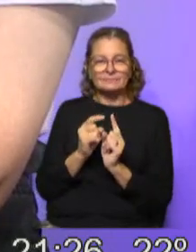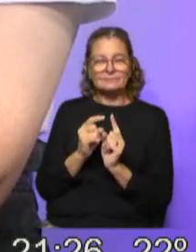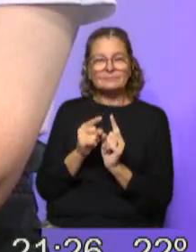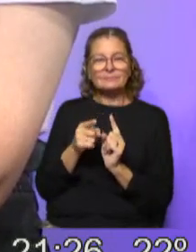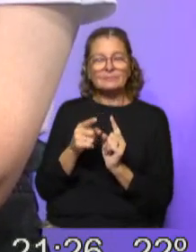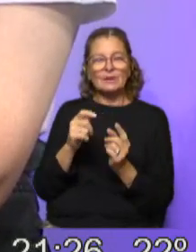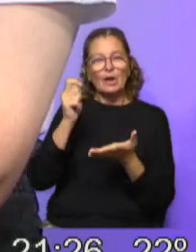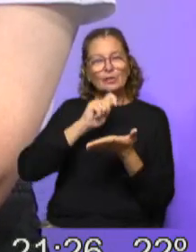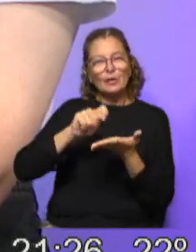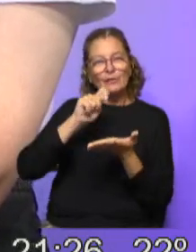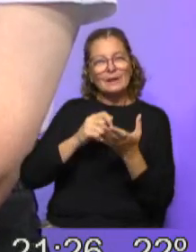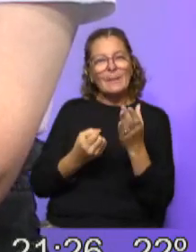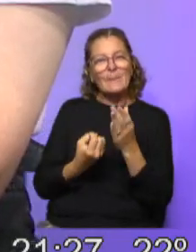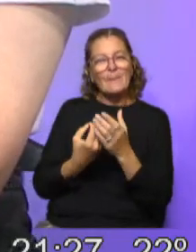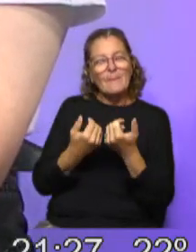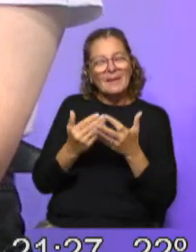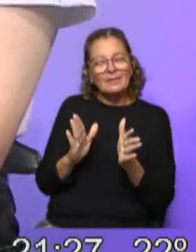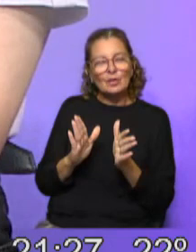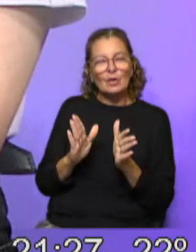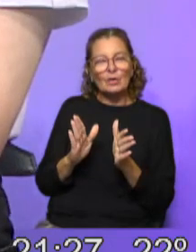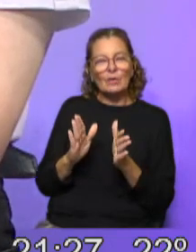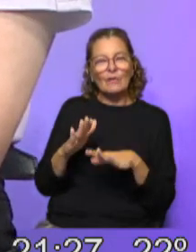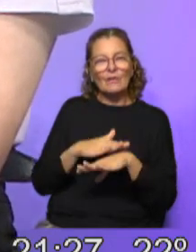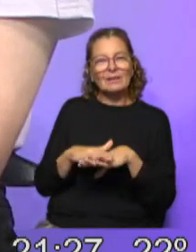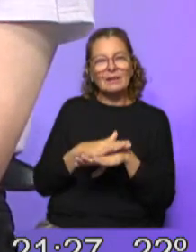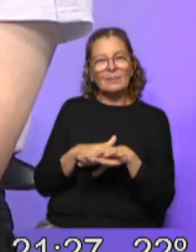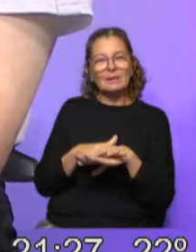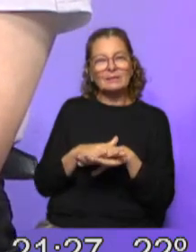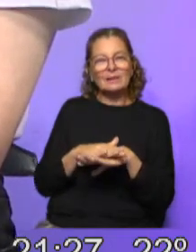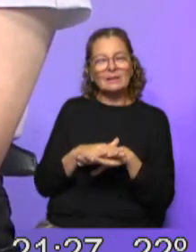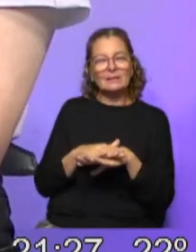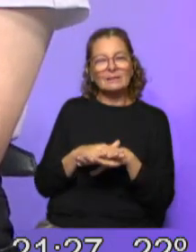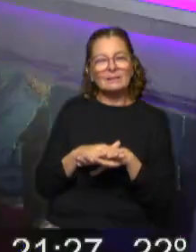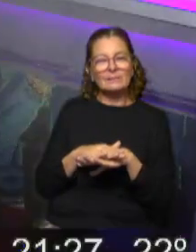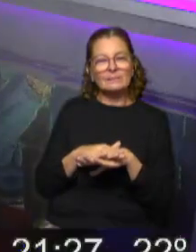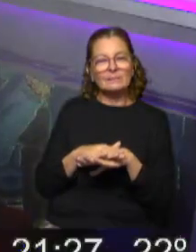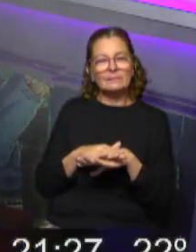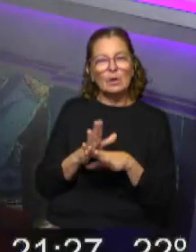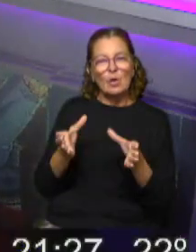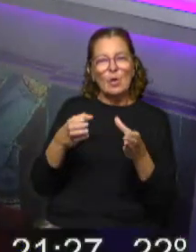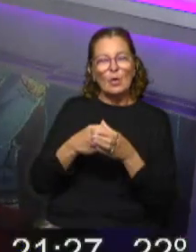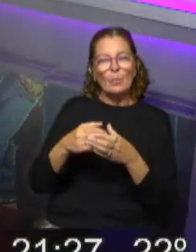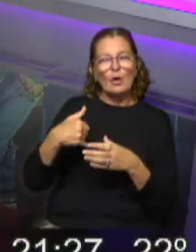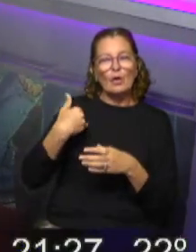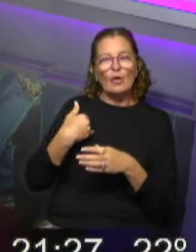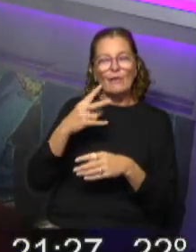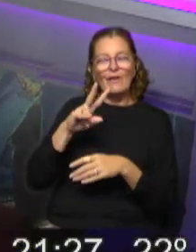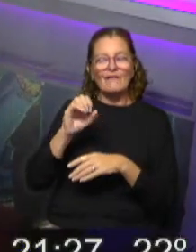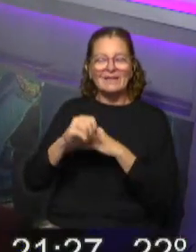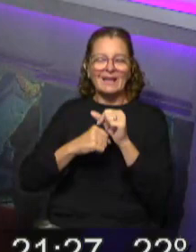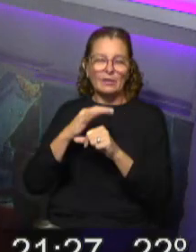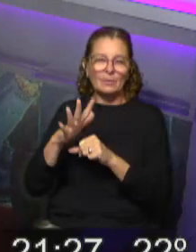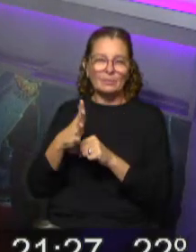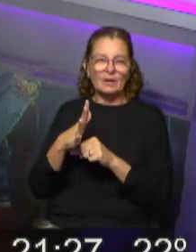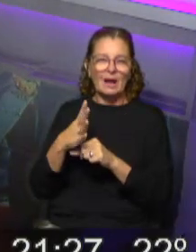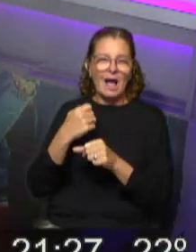fue una novela que surgió con básicamente es un grupo de jóvenes, veinteañeros, en